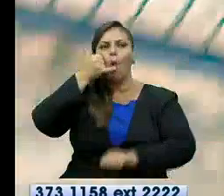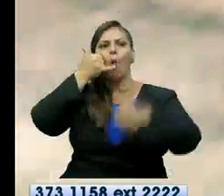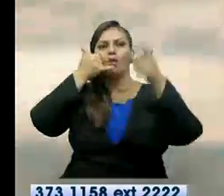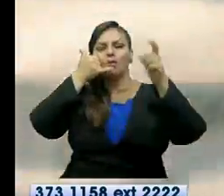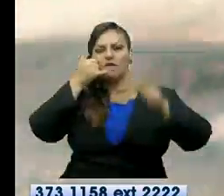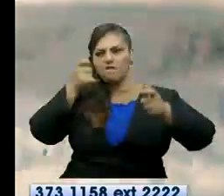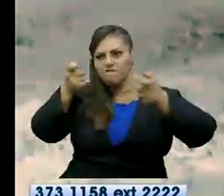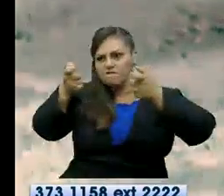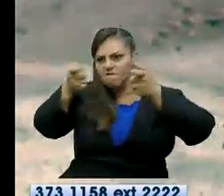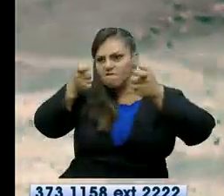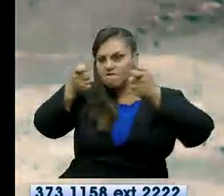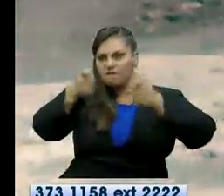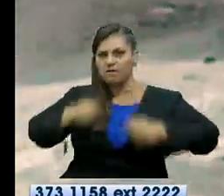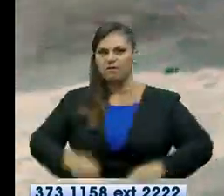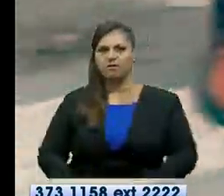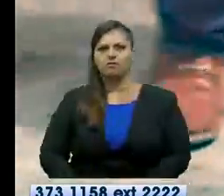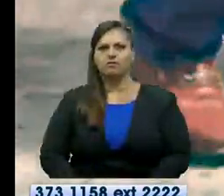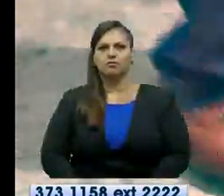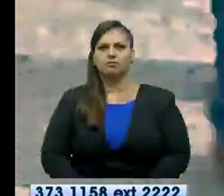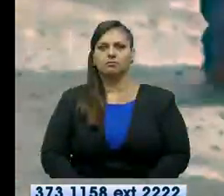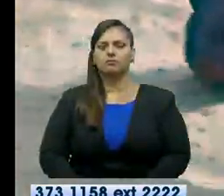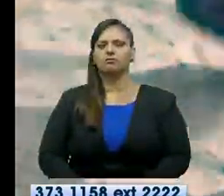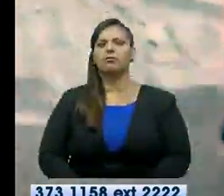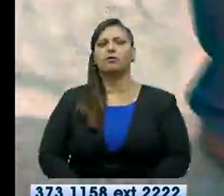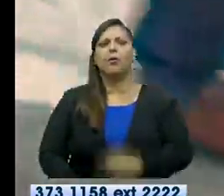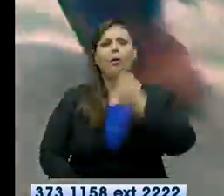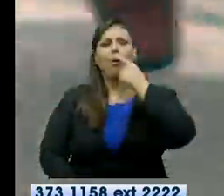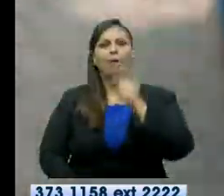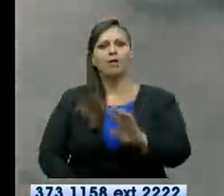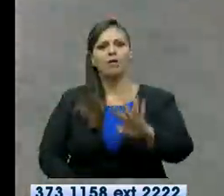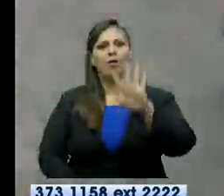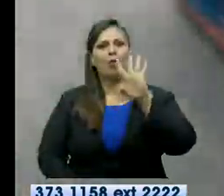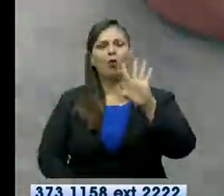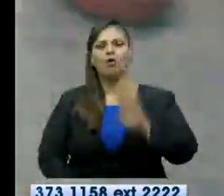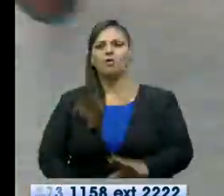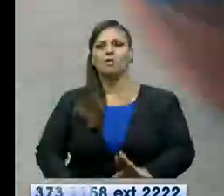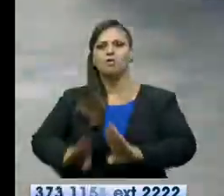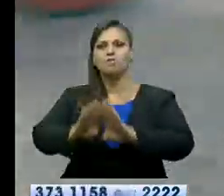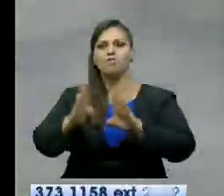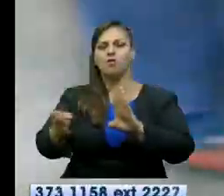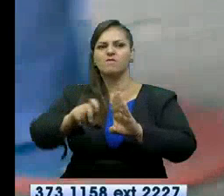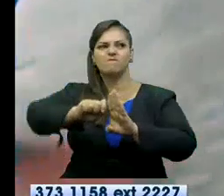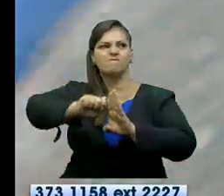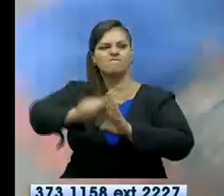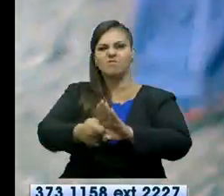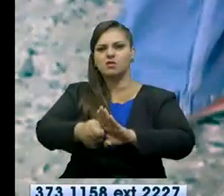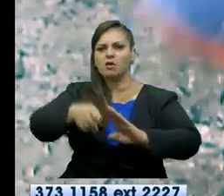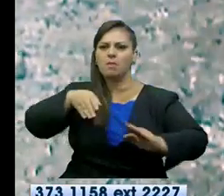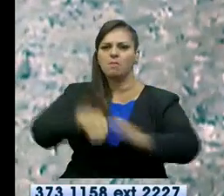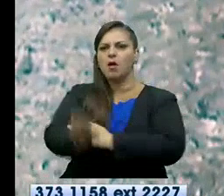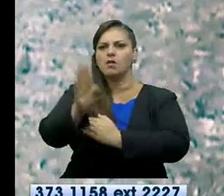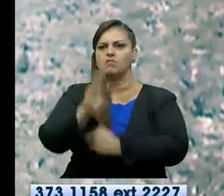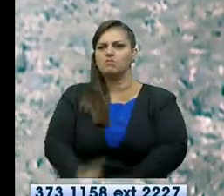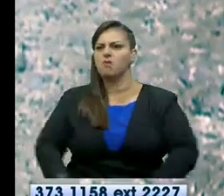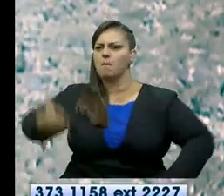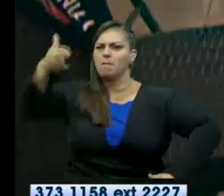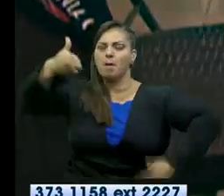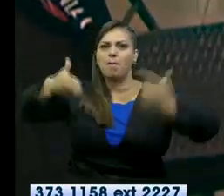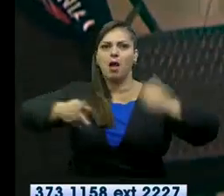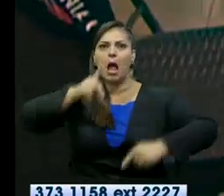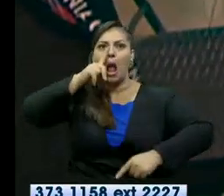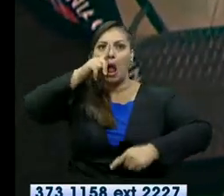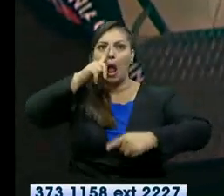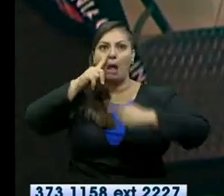Ingresaron con toda la confianza del mundo. Eran cuatro. Abrieron la puerta y de inmediato sacaron sus armas de fuego para someter al personal